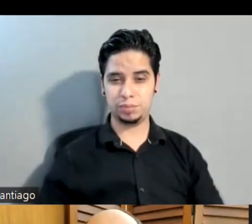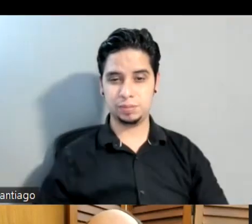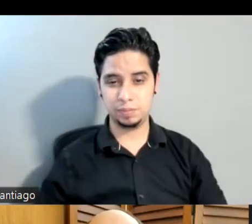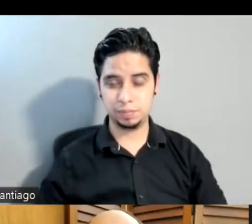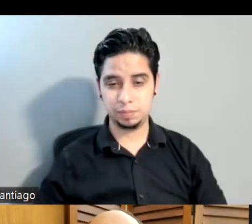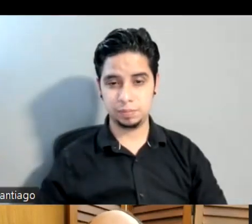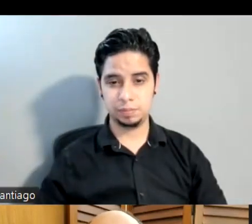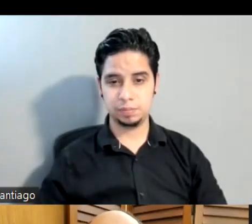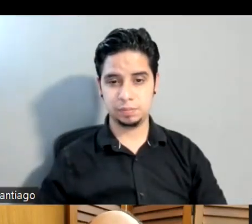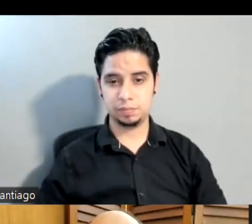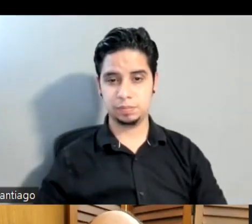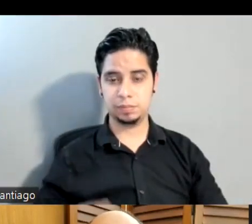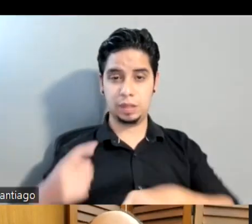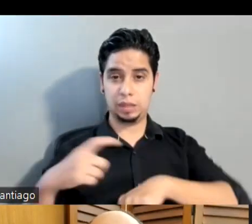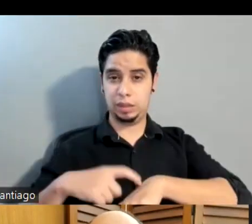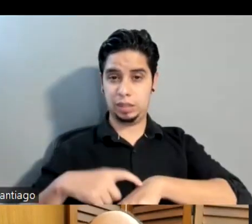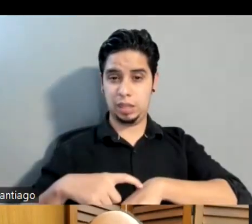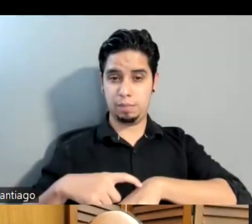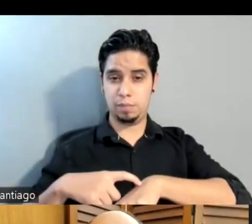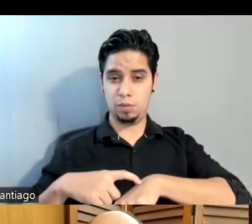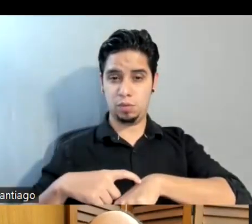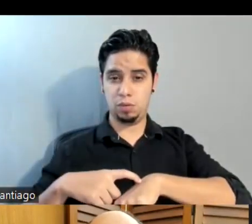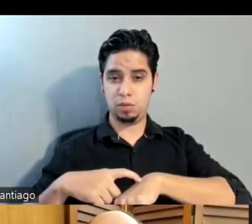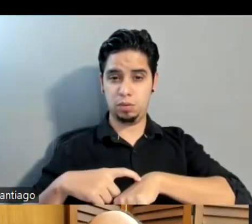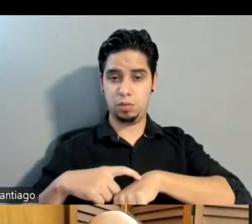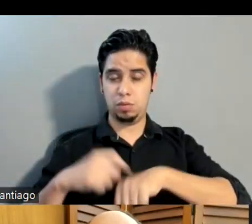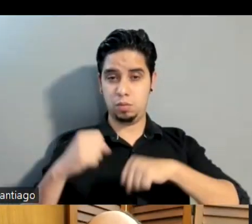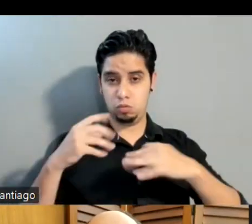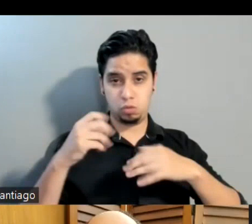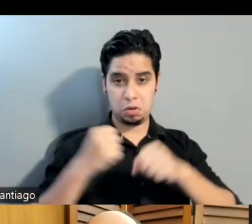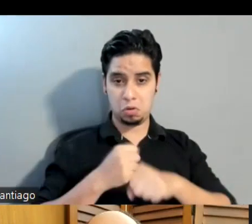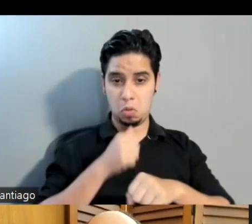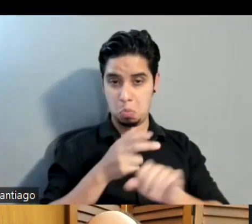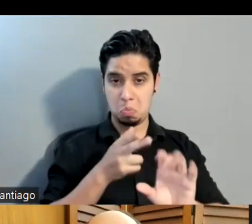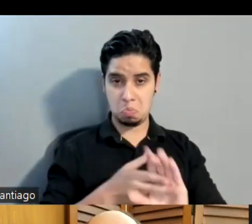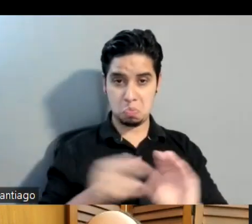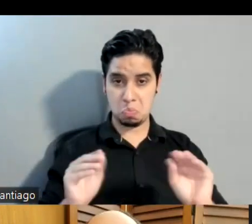Hace tiempo que no estaba, o sea, hubo un hiato ahí de años